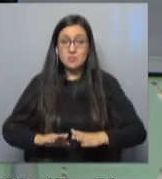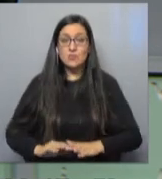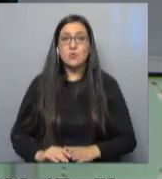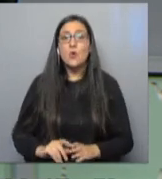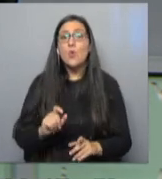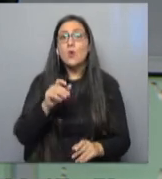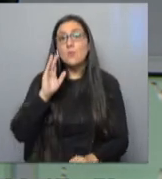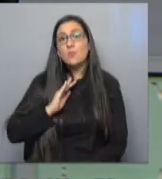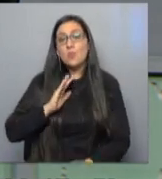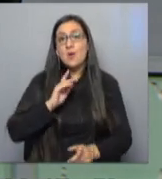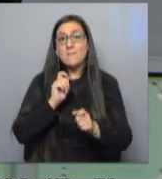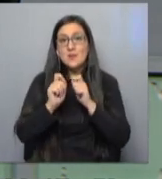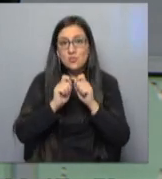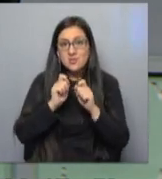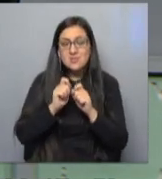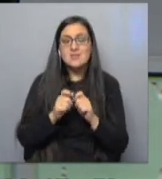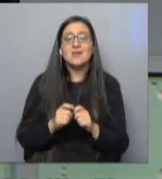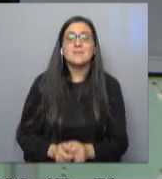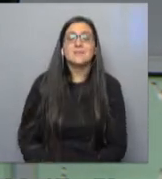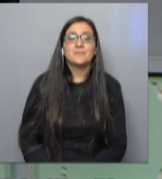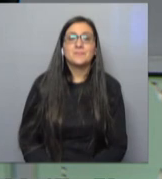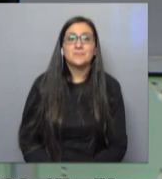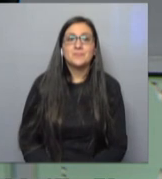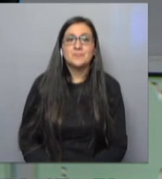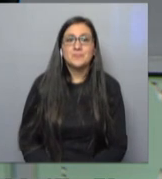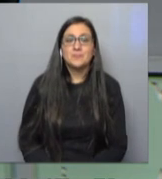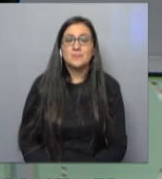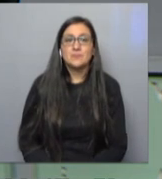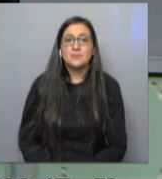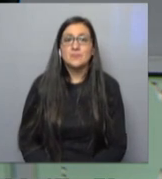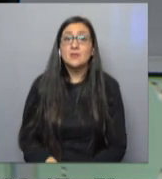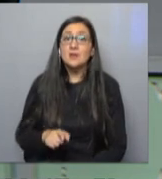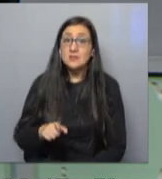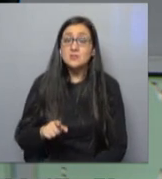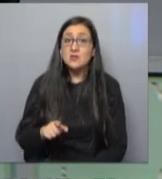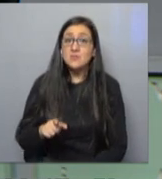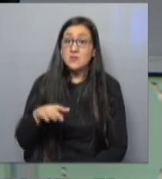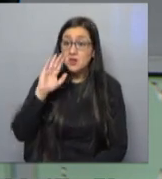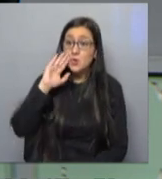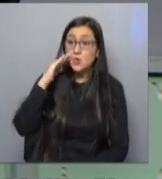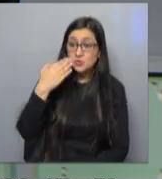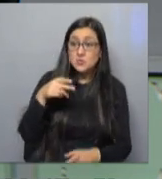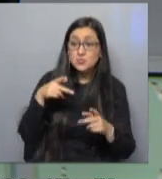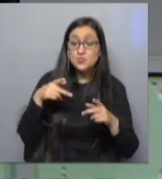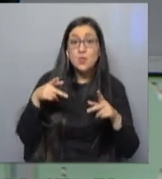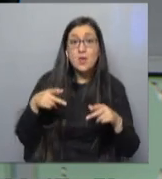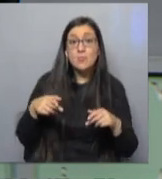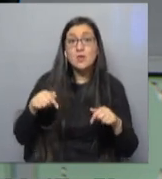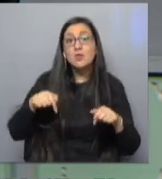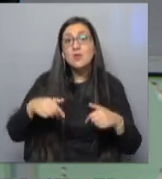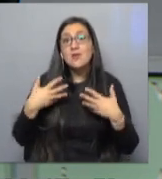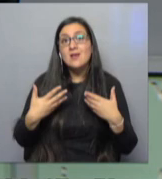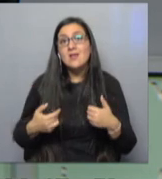periodista a una entrevistadora o una cronista que fue destacada en su en su época pero también hoy queremos saber